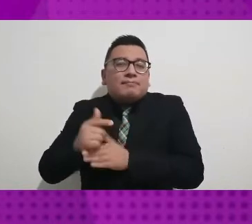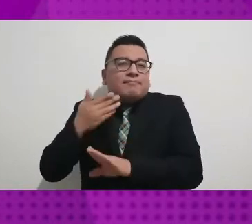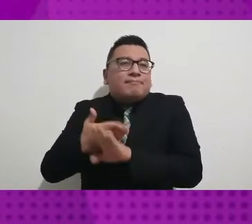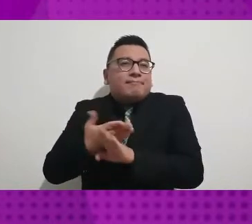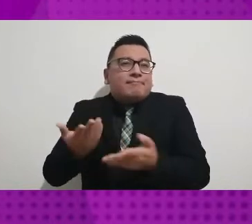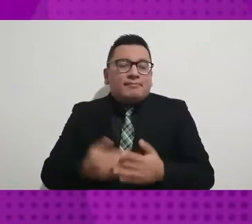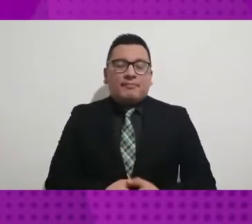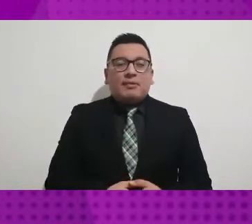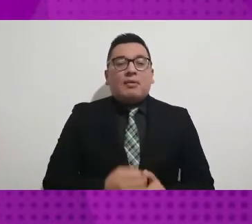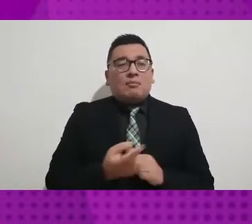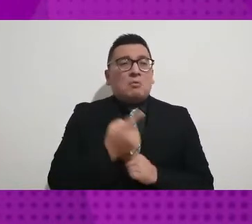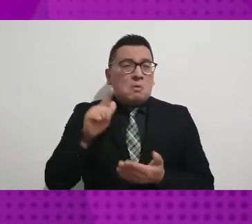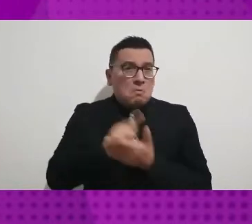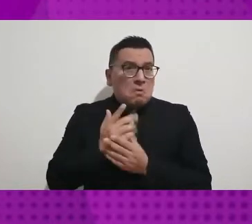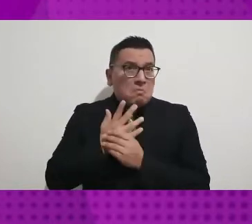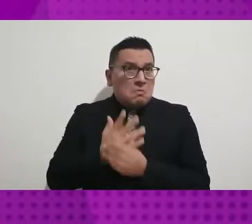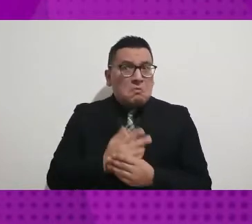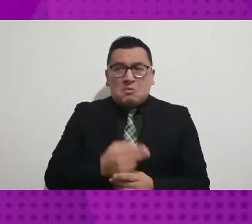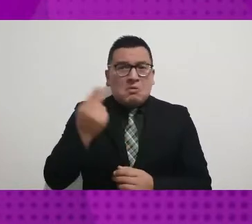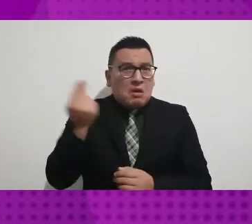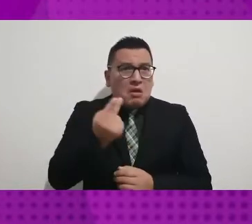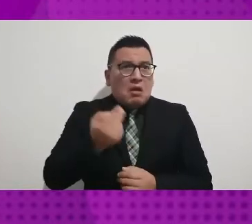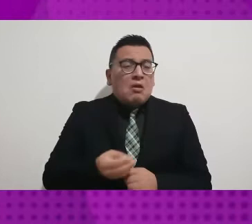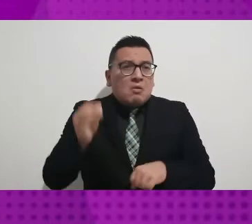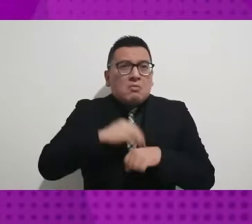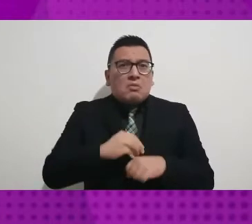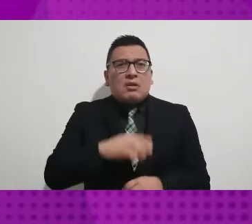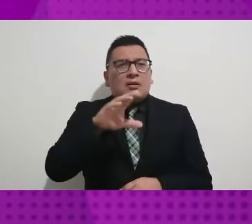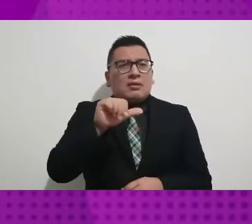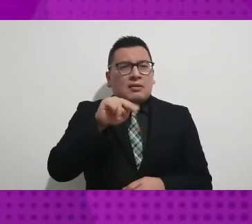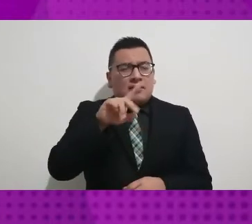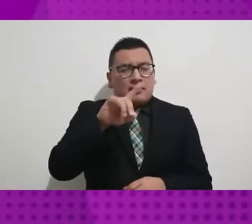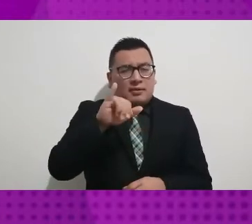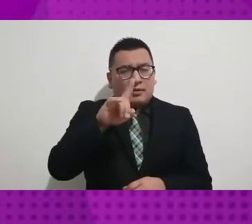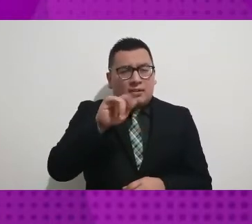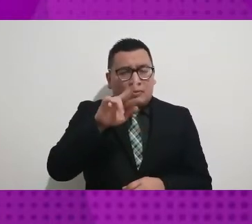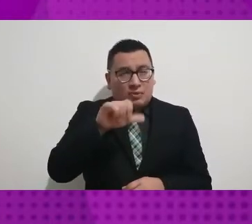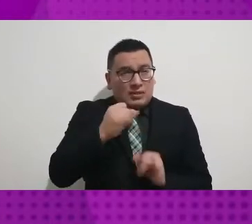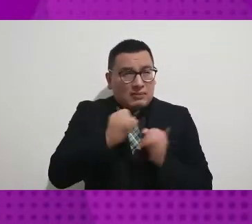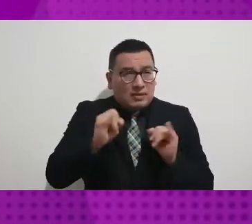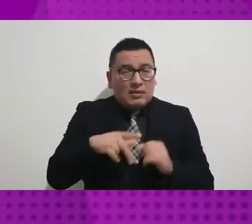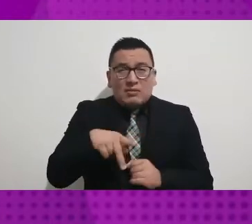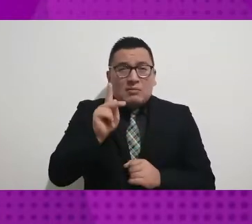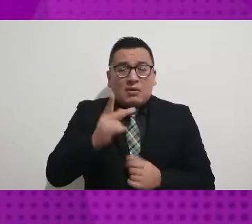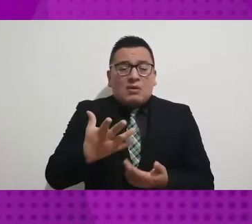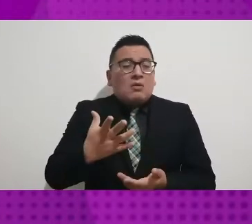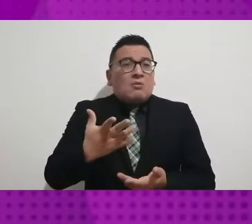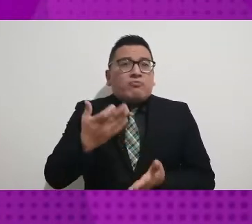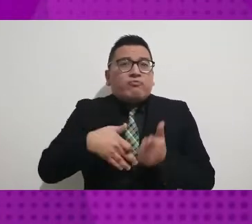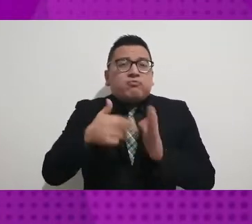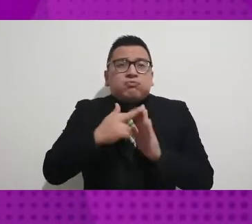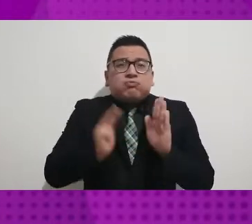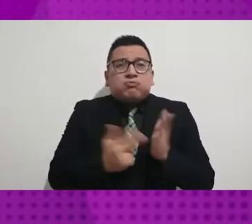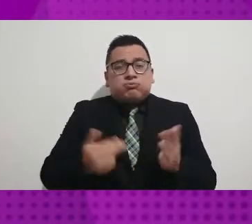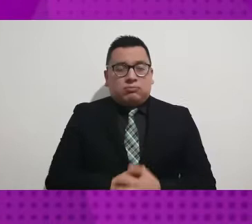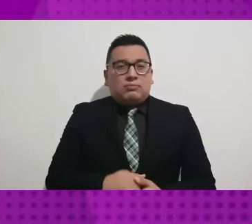obligaba a que se establecieran las candidaturas independientes, y algo concomitante, algo que va apegado a ello, es que hubiera